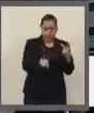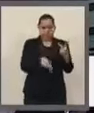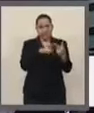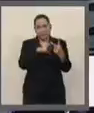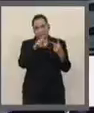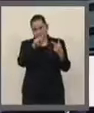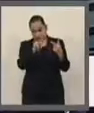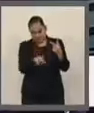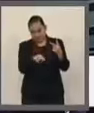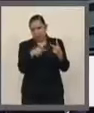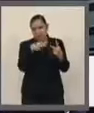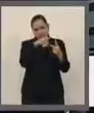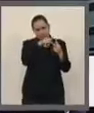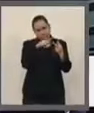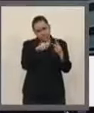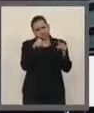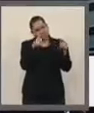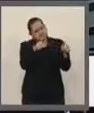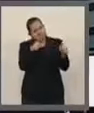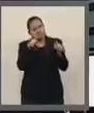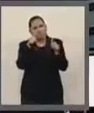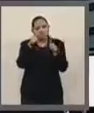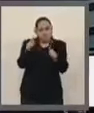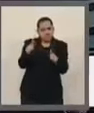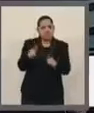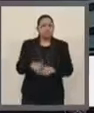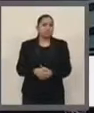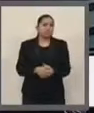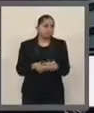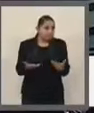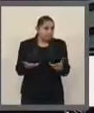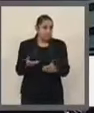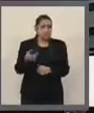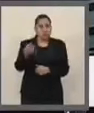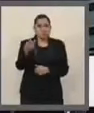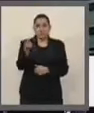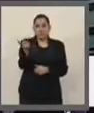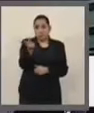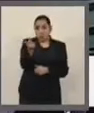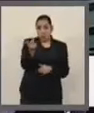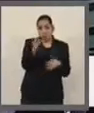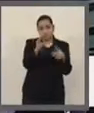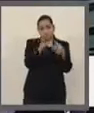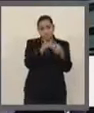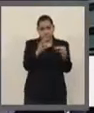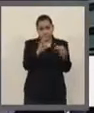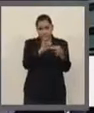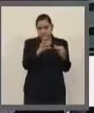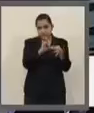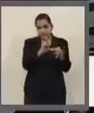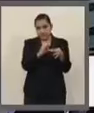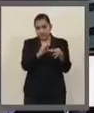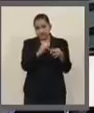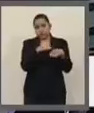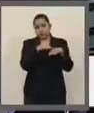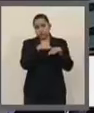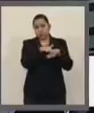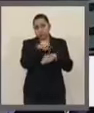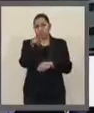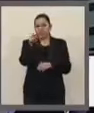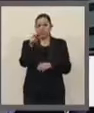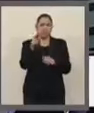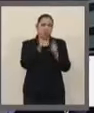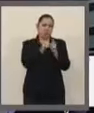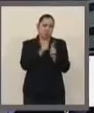Nacional. No comparto las críticas hechas por el líder de la bancada del